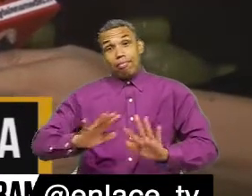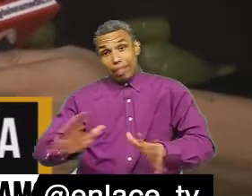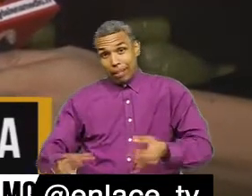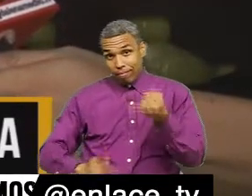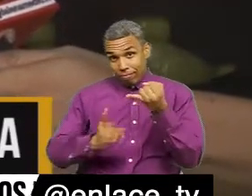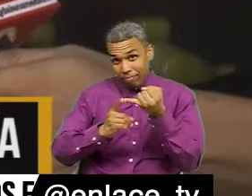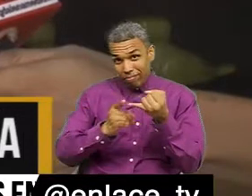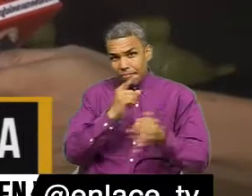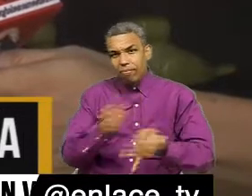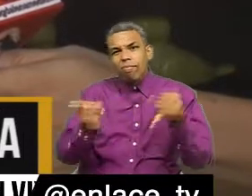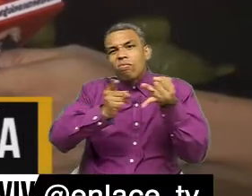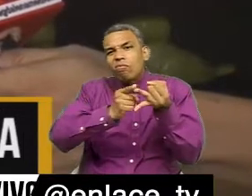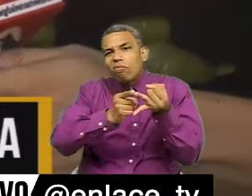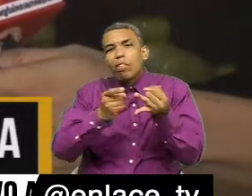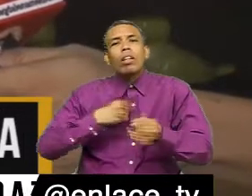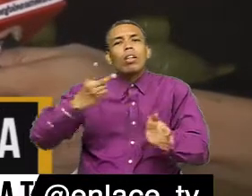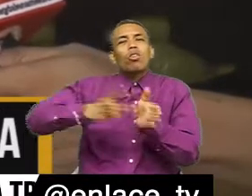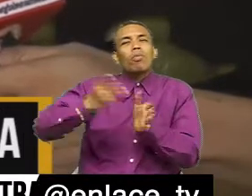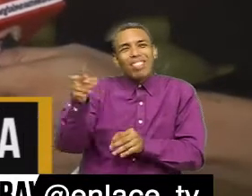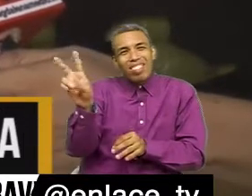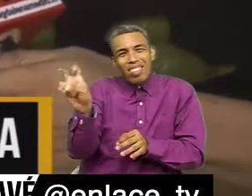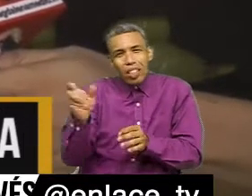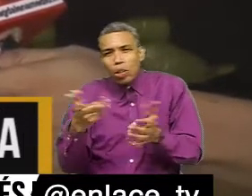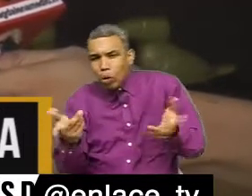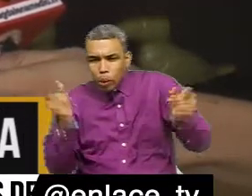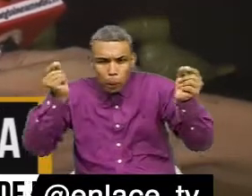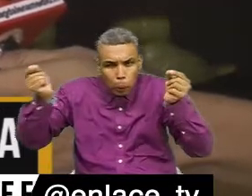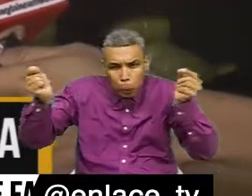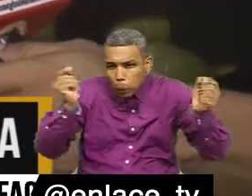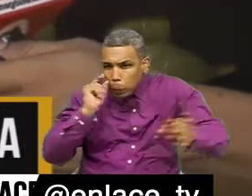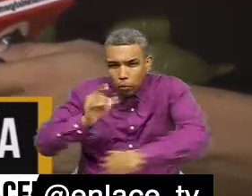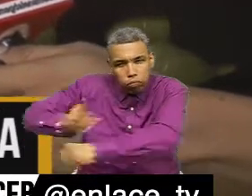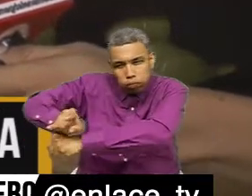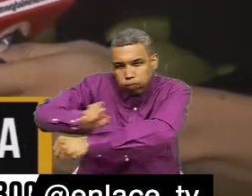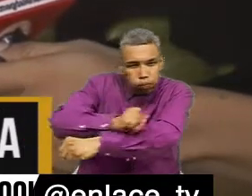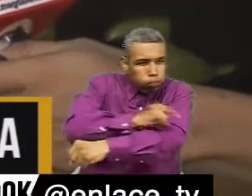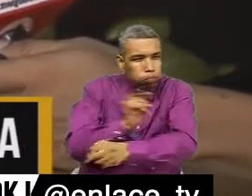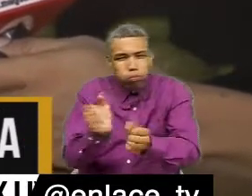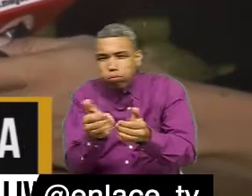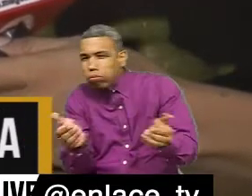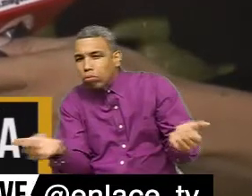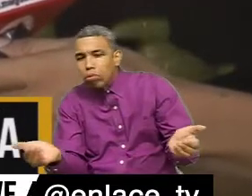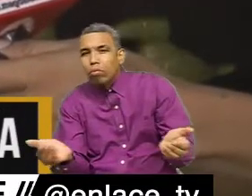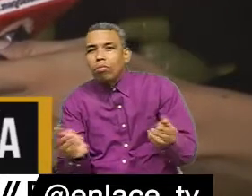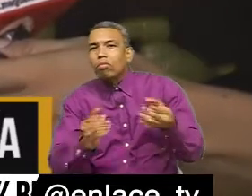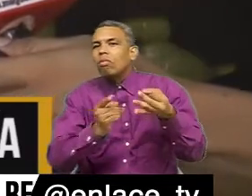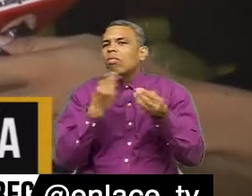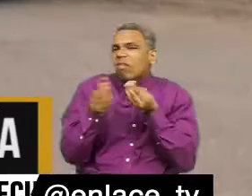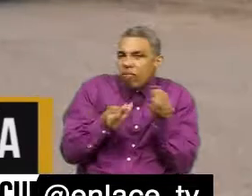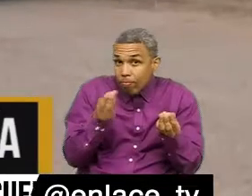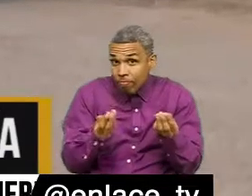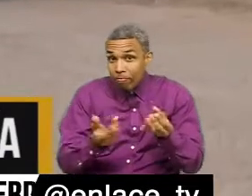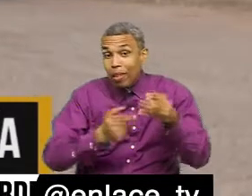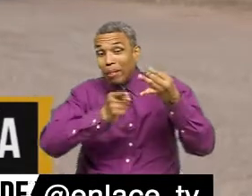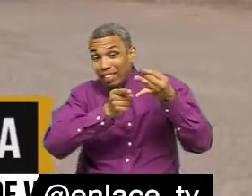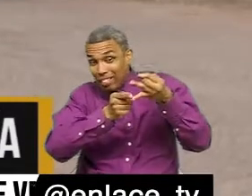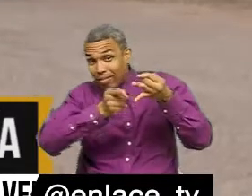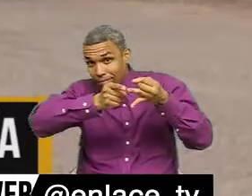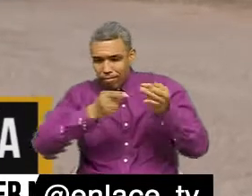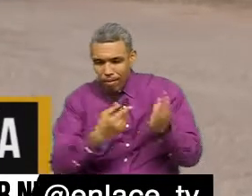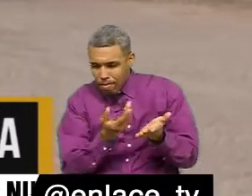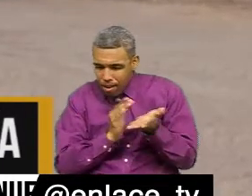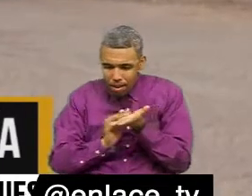año 2017. En este punto quiero hacer un llamado fundamental a todos los ciudadanos, porque preocupa el número